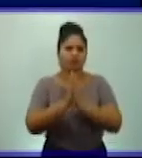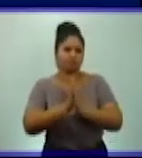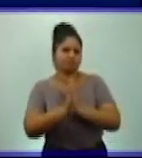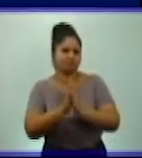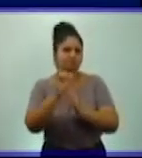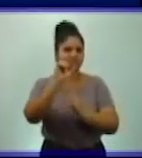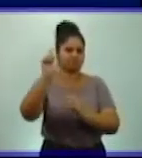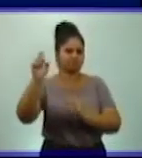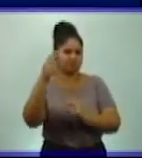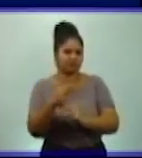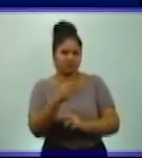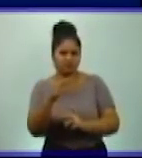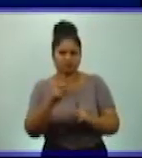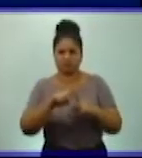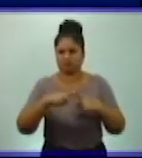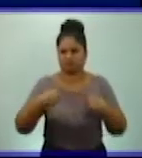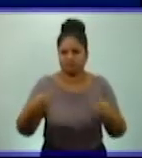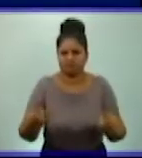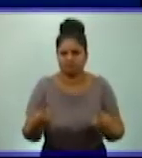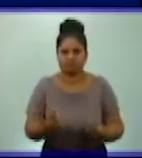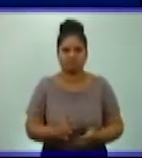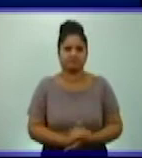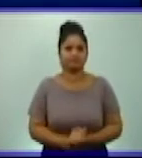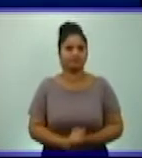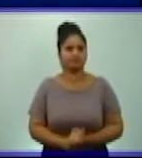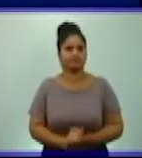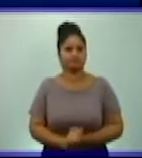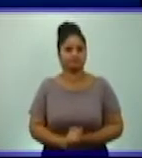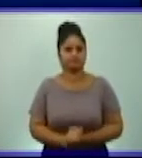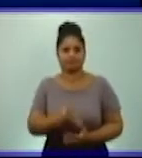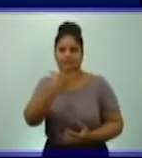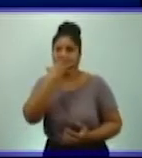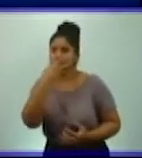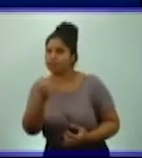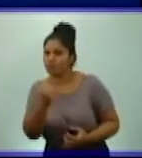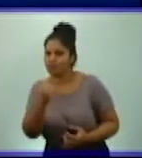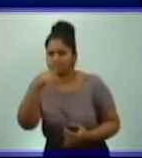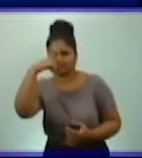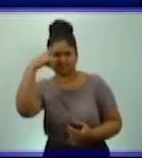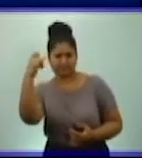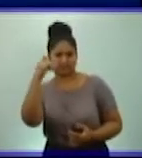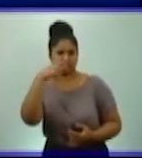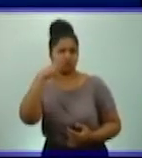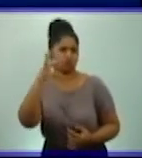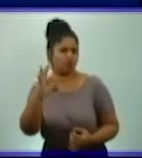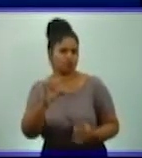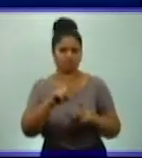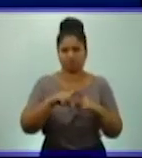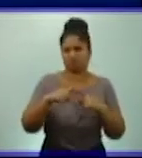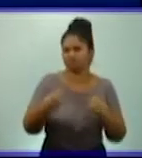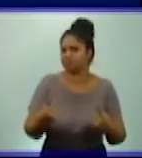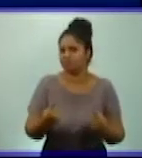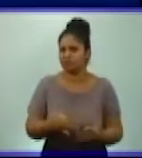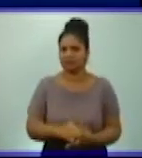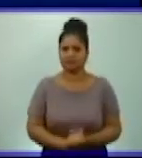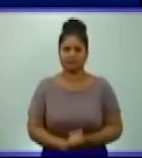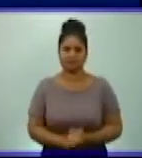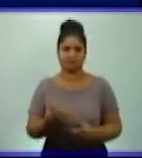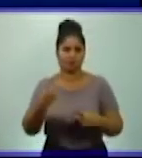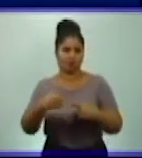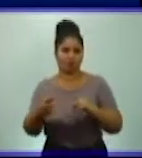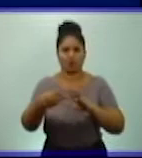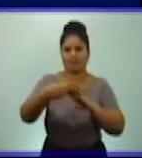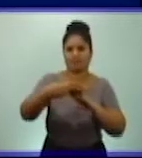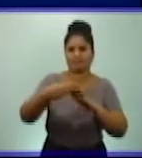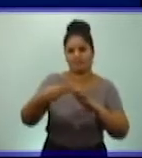encontrar allí el espacio propicio para poder estudiar. ¿Cuáles fueron algunas de sus disciplinas favoritas? Porque